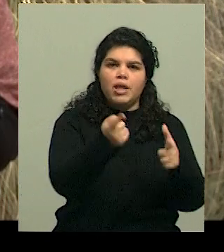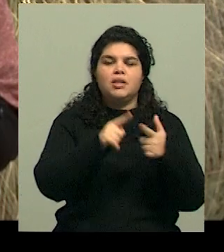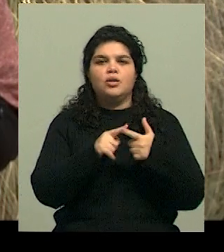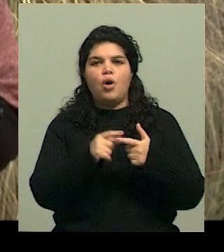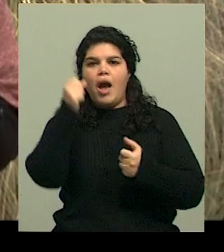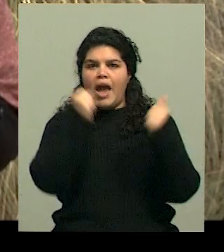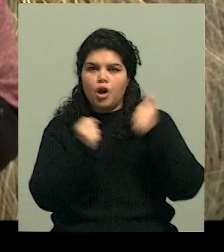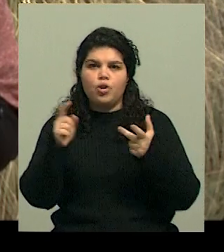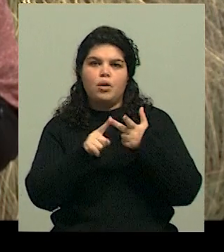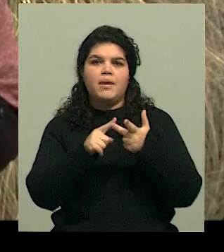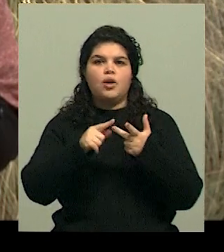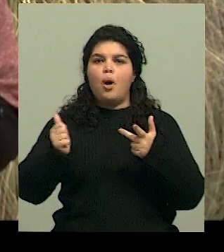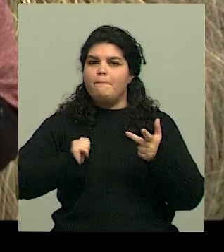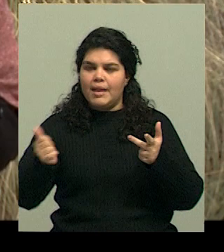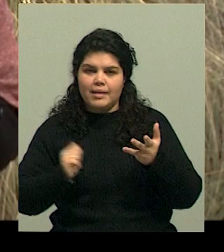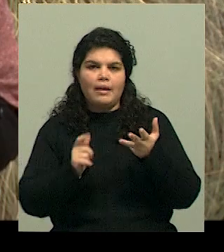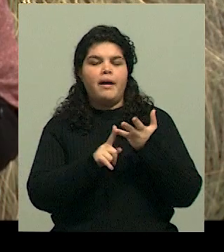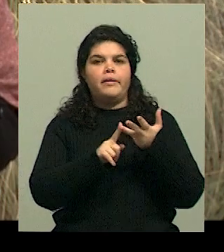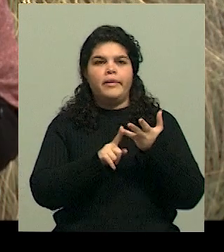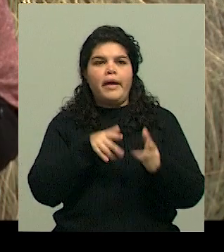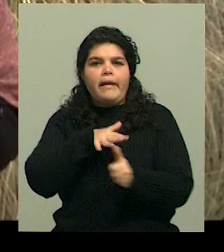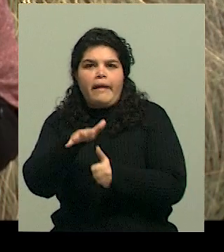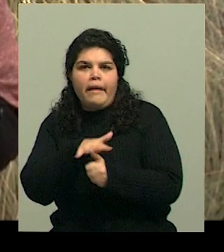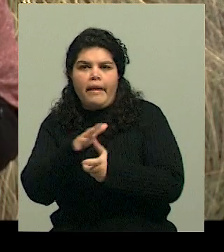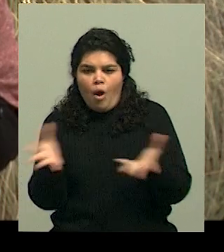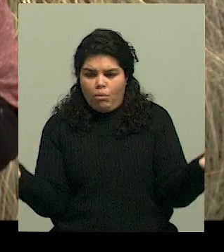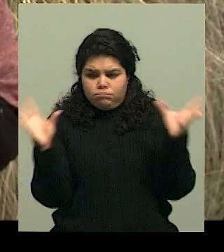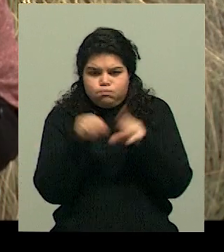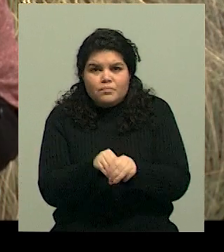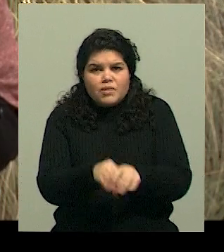lo militar, desde el género.